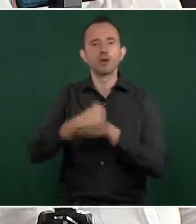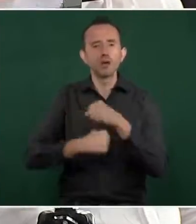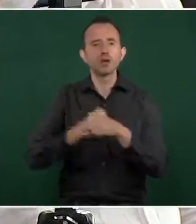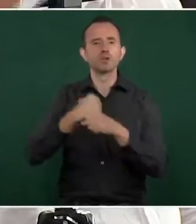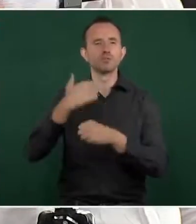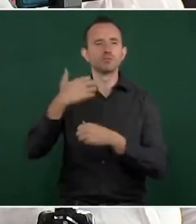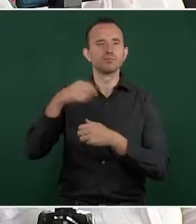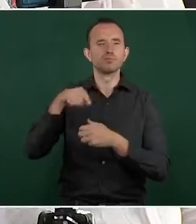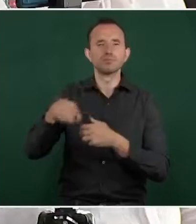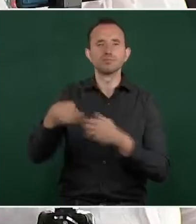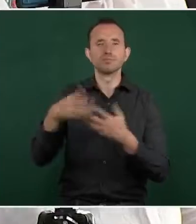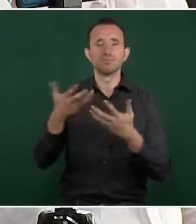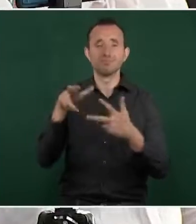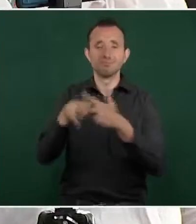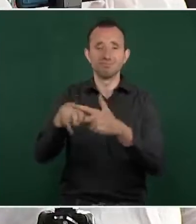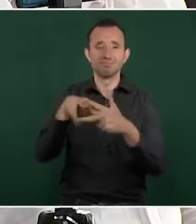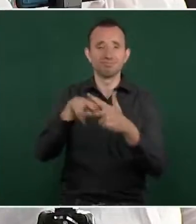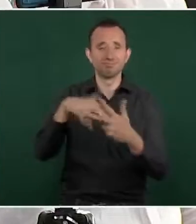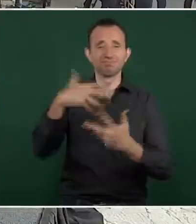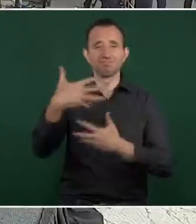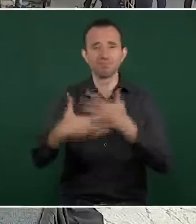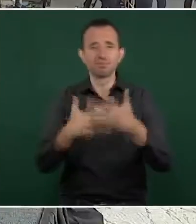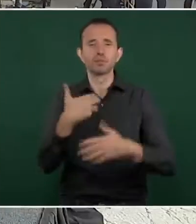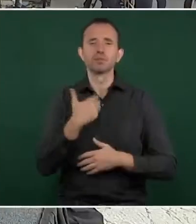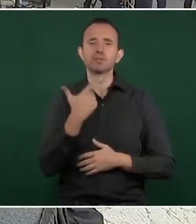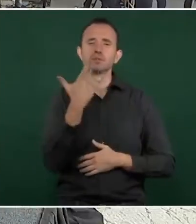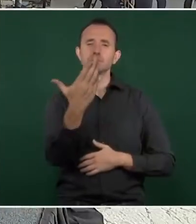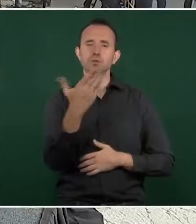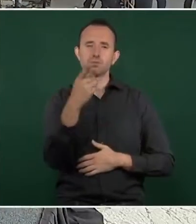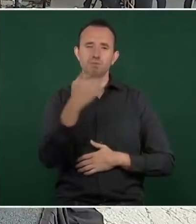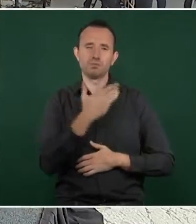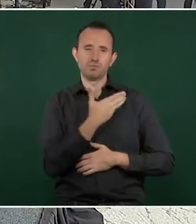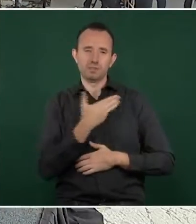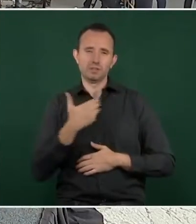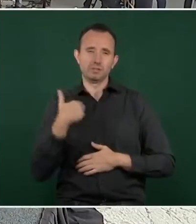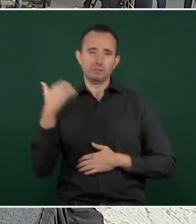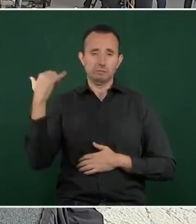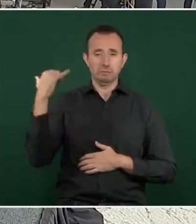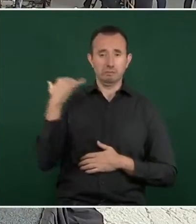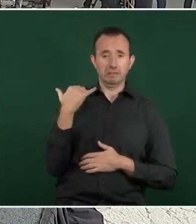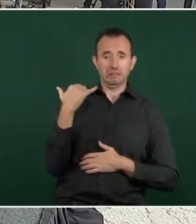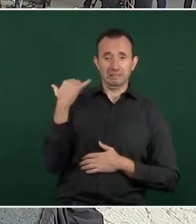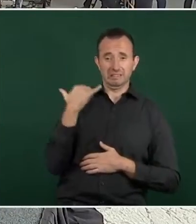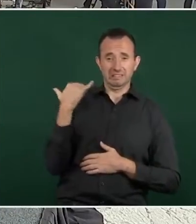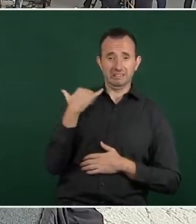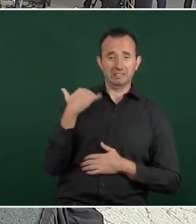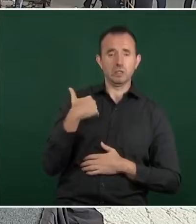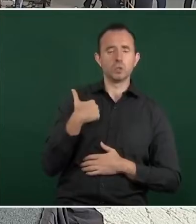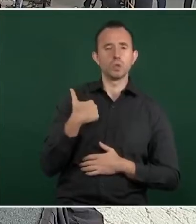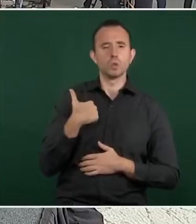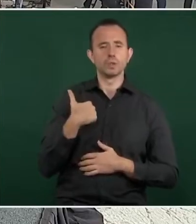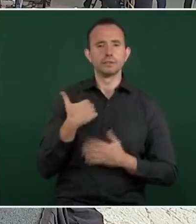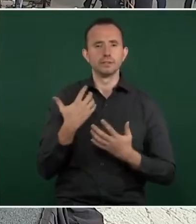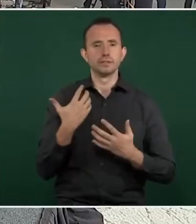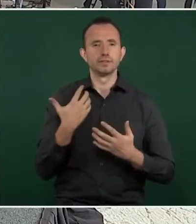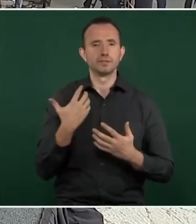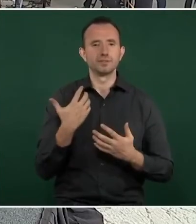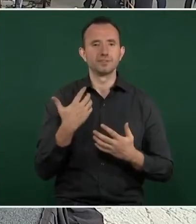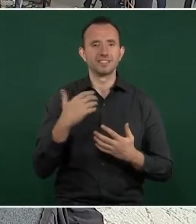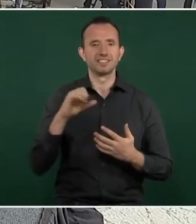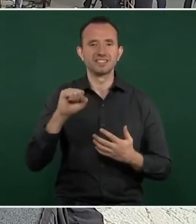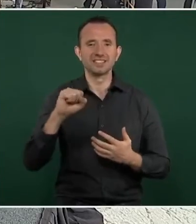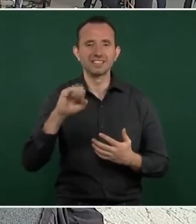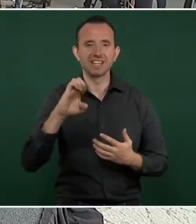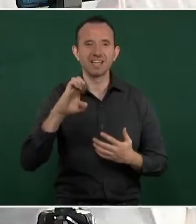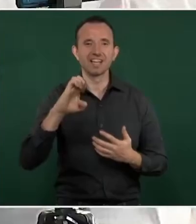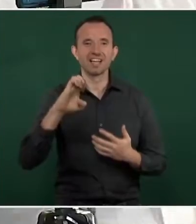zona, y ahí me lo pidieron vía telefónica, y le quiero yo aprovechar que el documento lo tiene SEDATU y sacar adelante ese